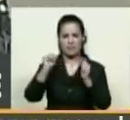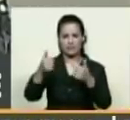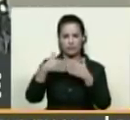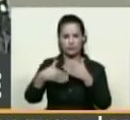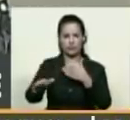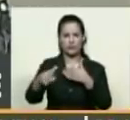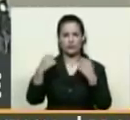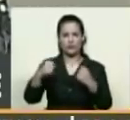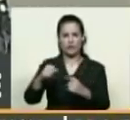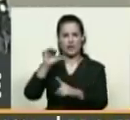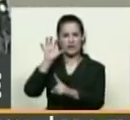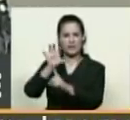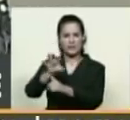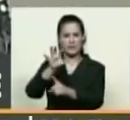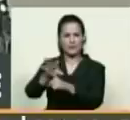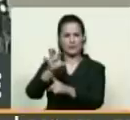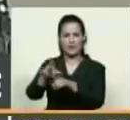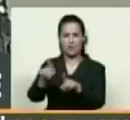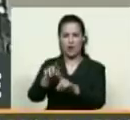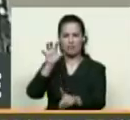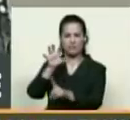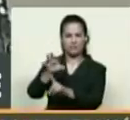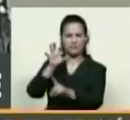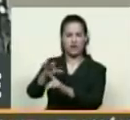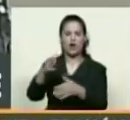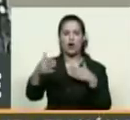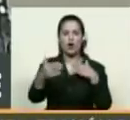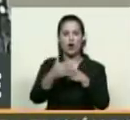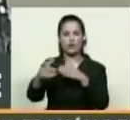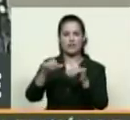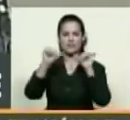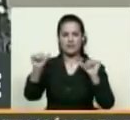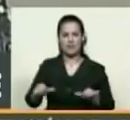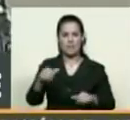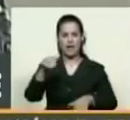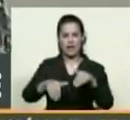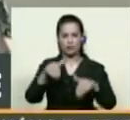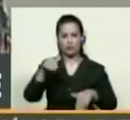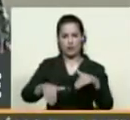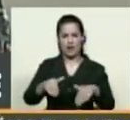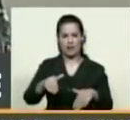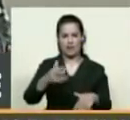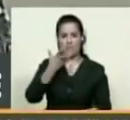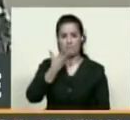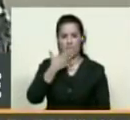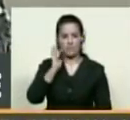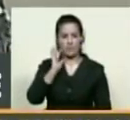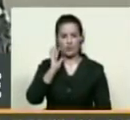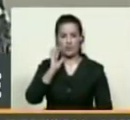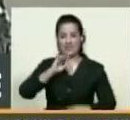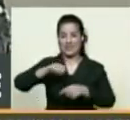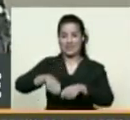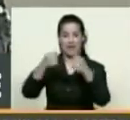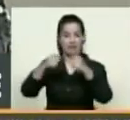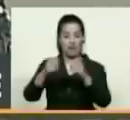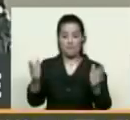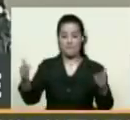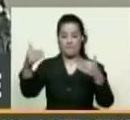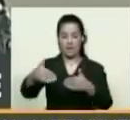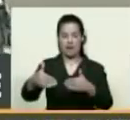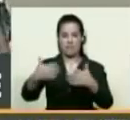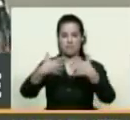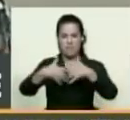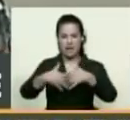ese ataque sistemático en contra del propio sistema electoral, como fue la destrucción del material del cotillón